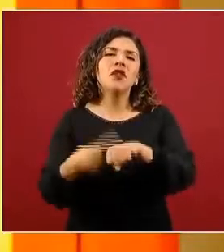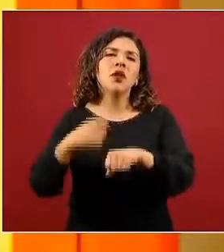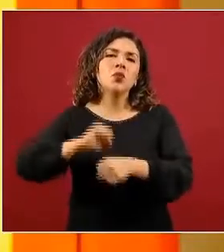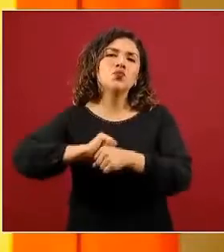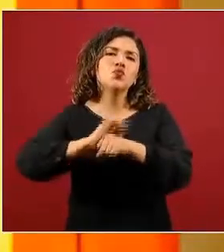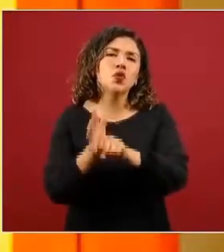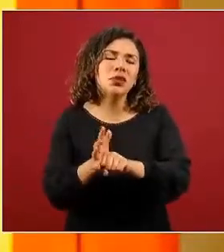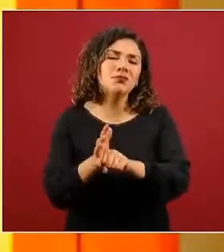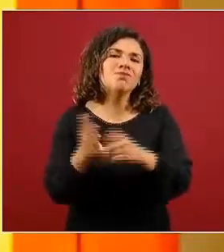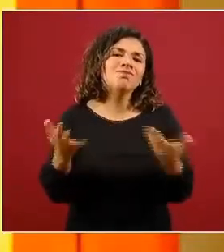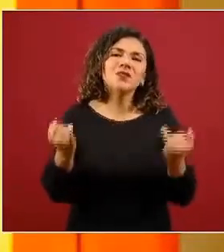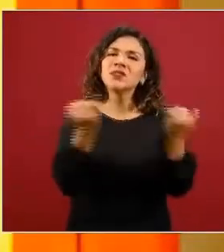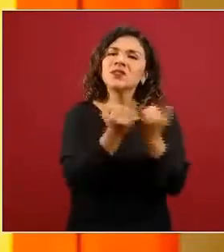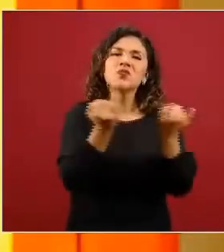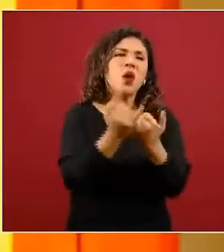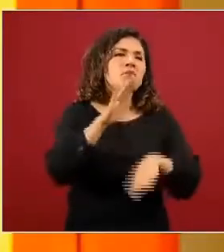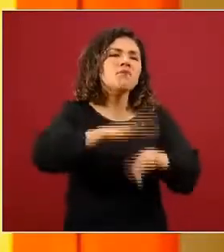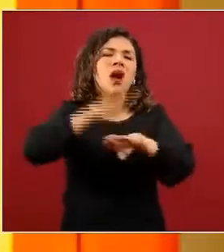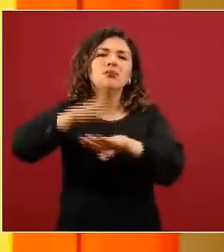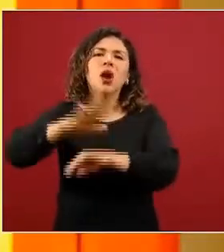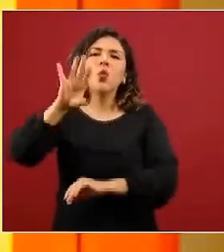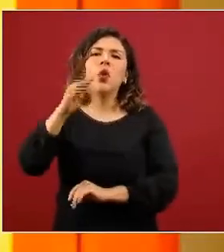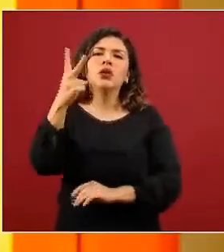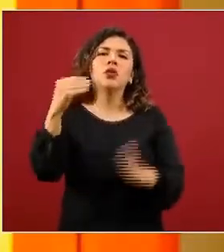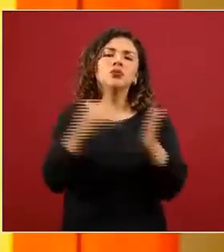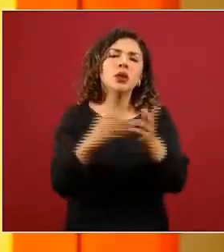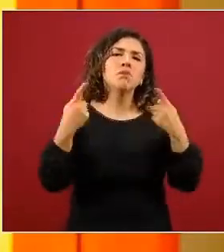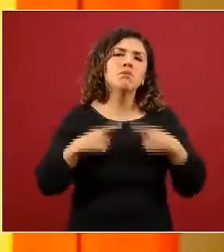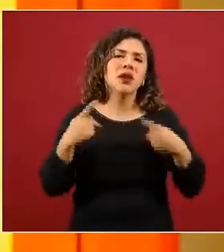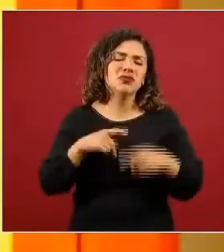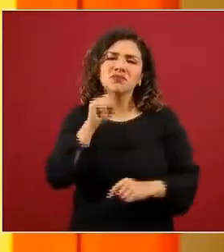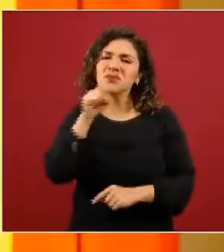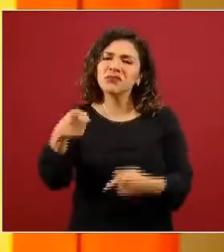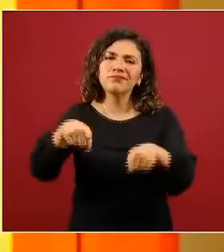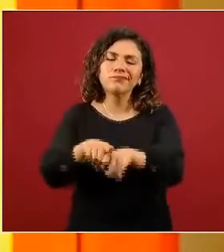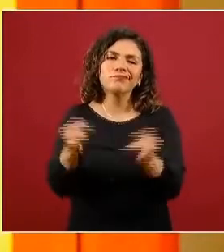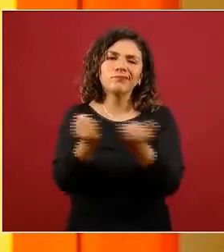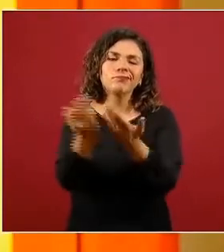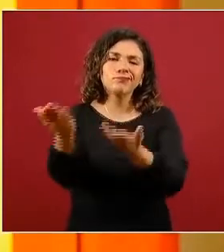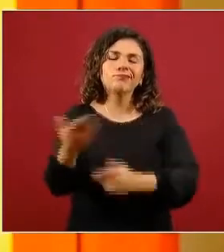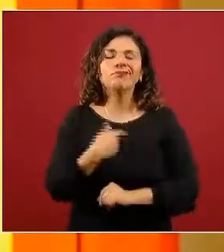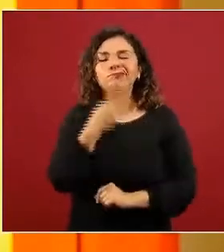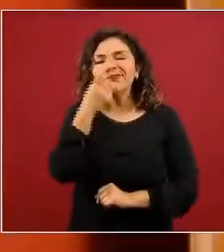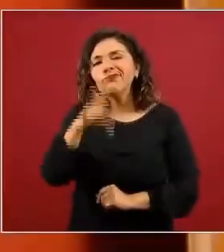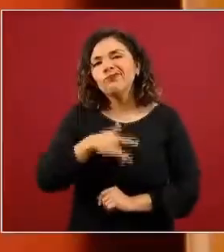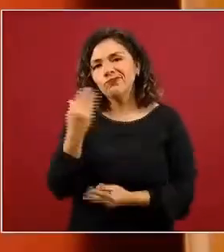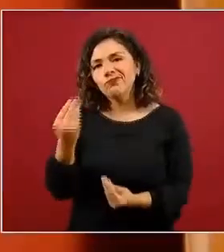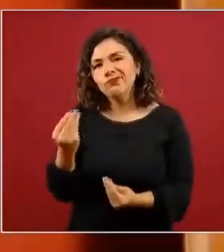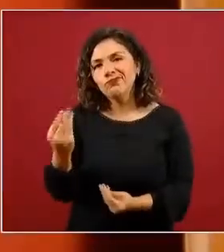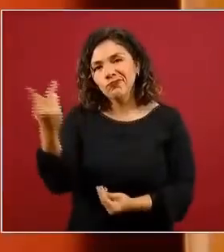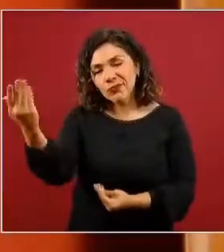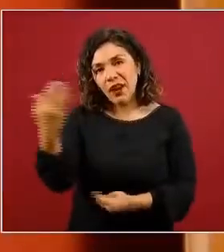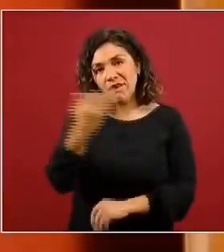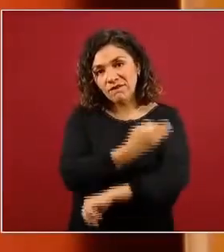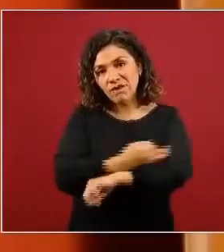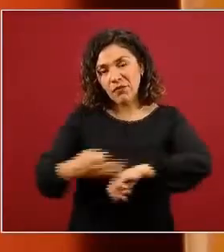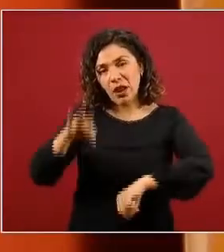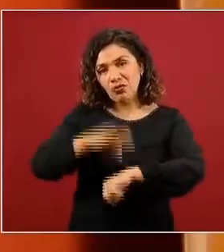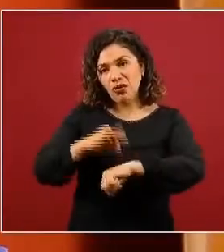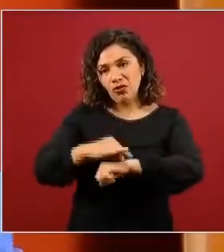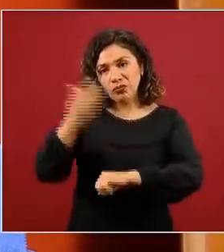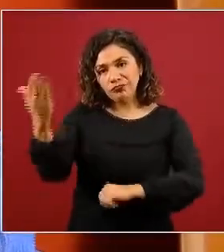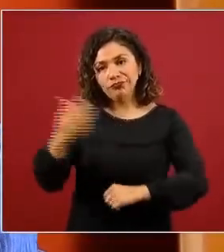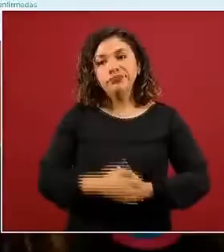y así como ha habido 42,000 personas en la misma situación. Nuestro pésame para la familia del doctor